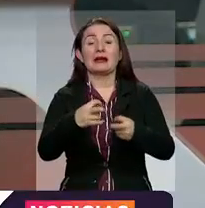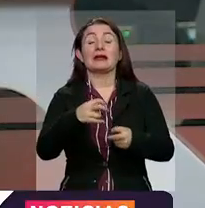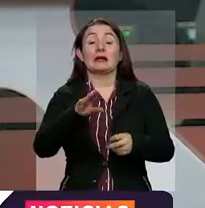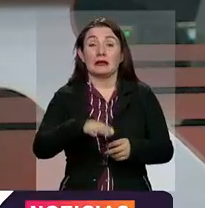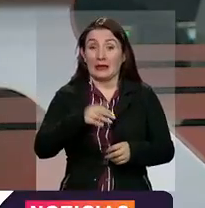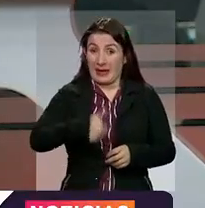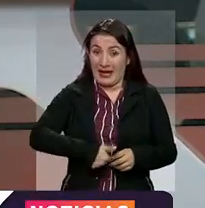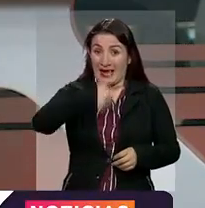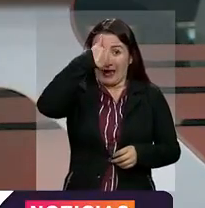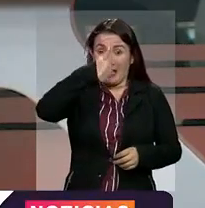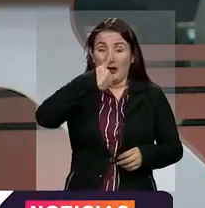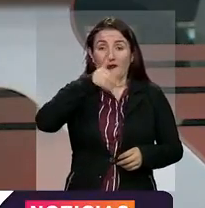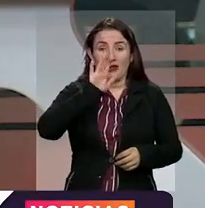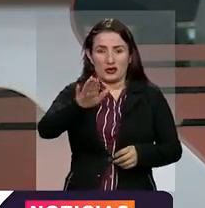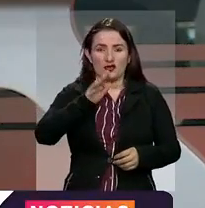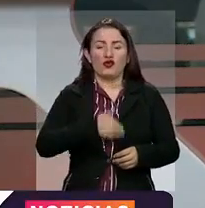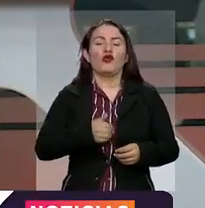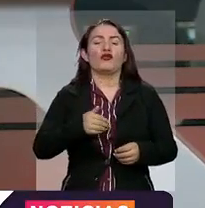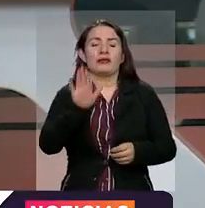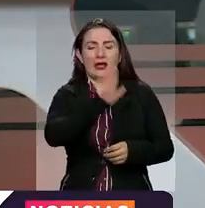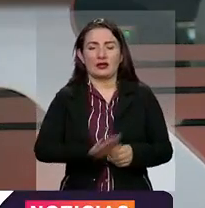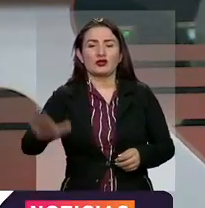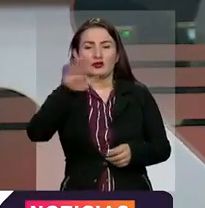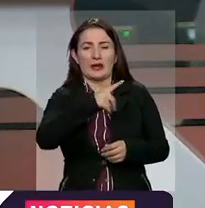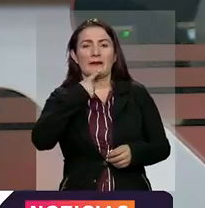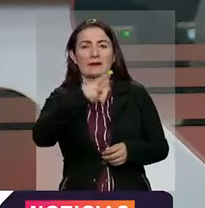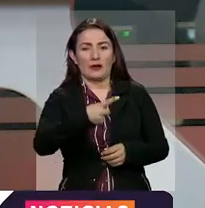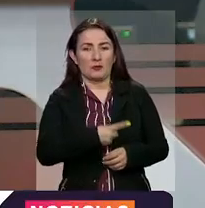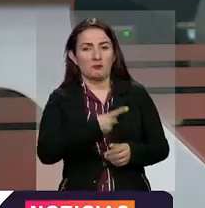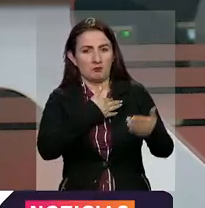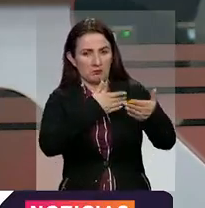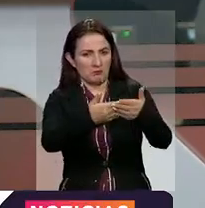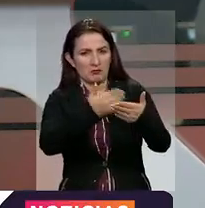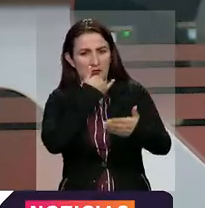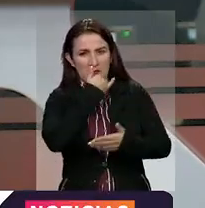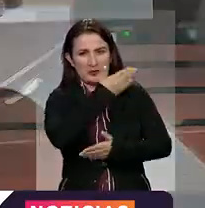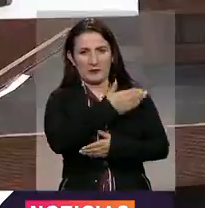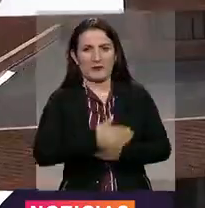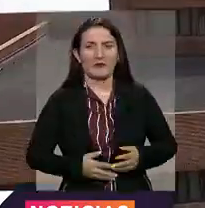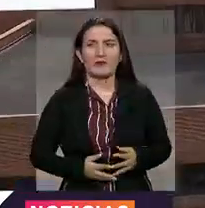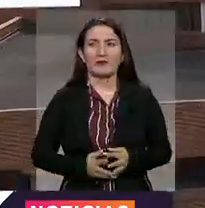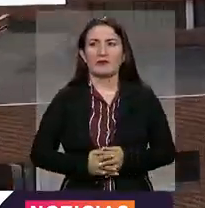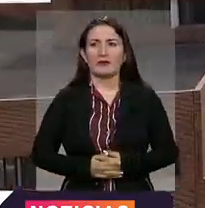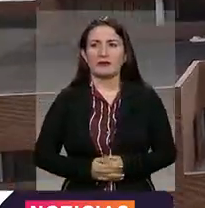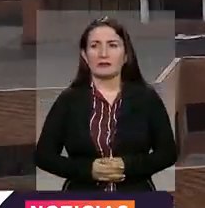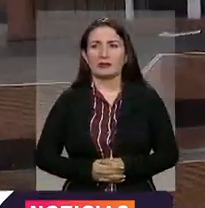registrador nacional en las últimas horas. Esto es lo que ha pasado hasta este momento.